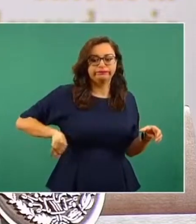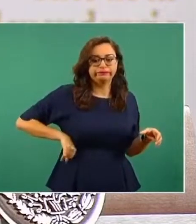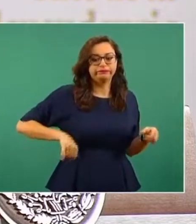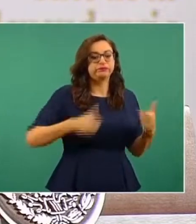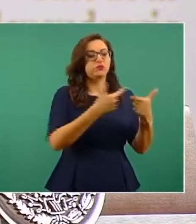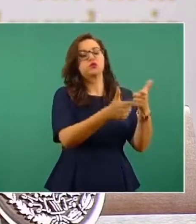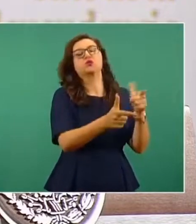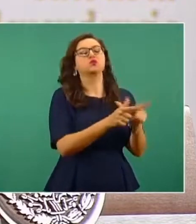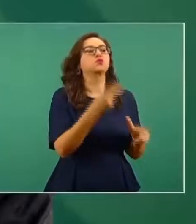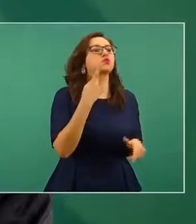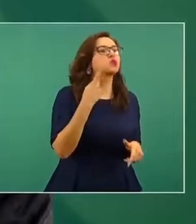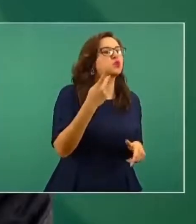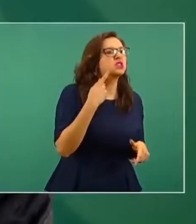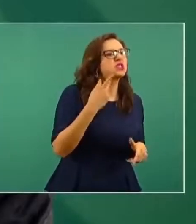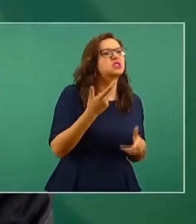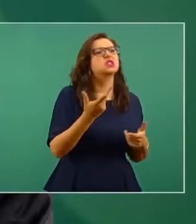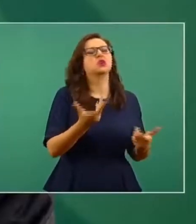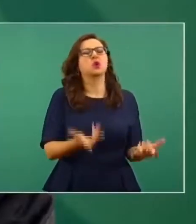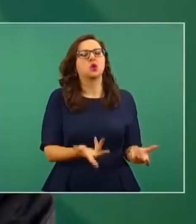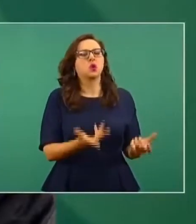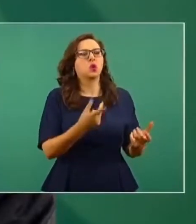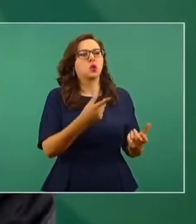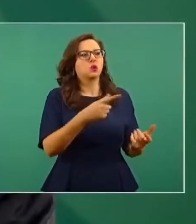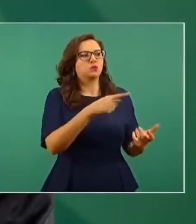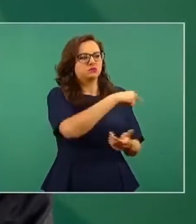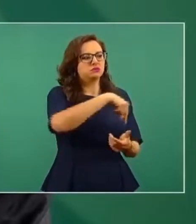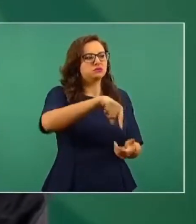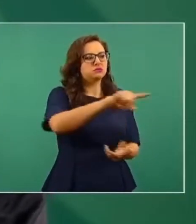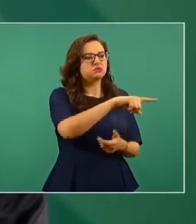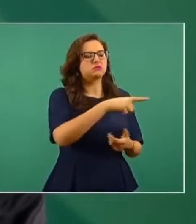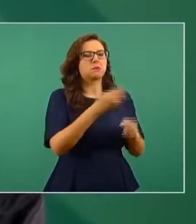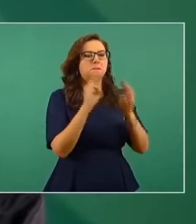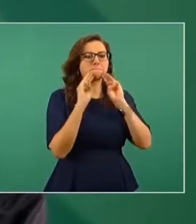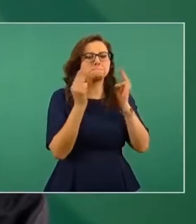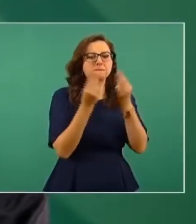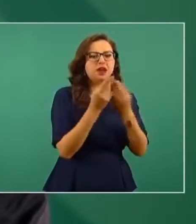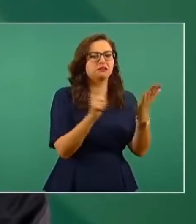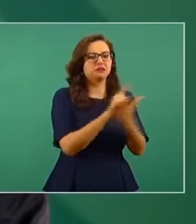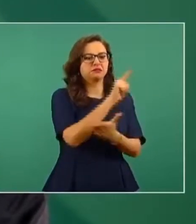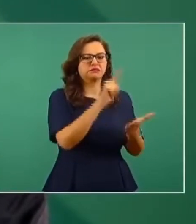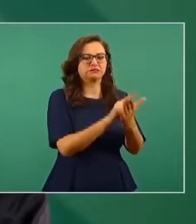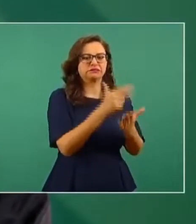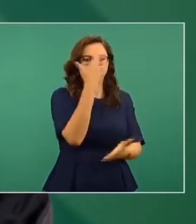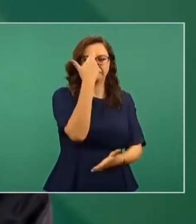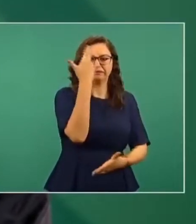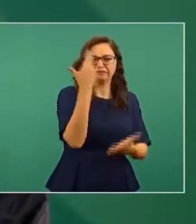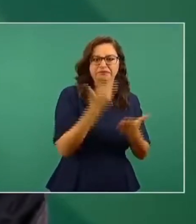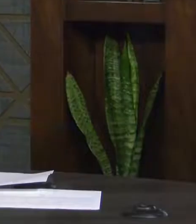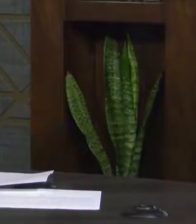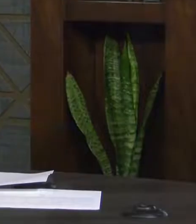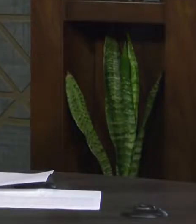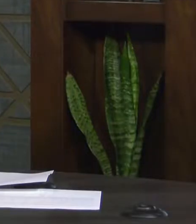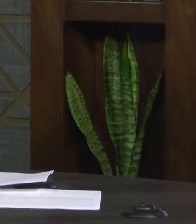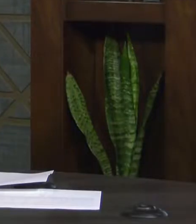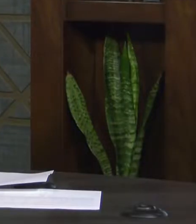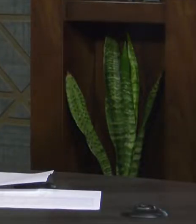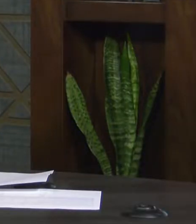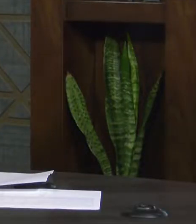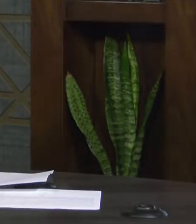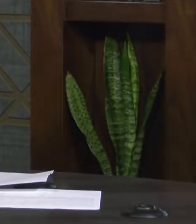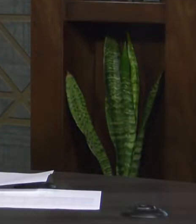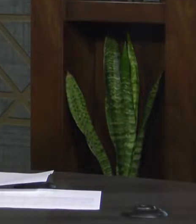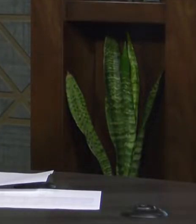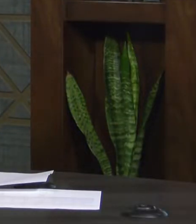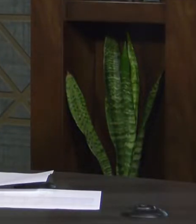Palacio Nacional por el presidente y la secretaria de Seguridad No sé, se me hace una cifra histórica de asesinatos y delitos,